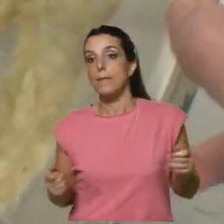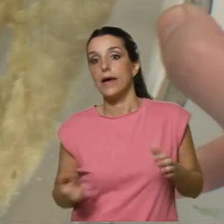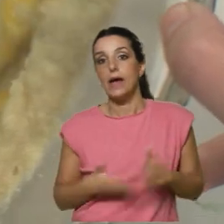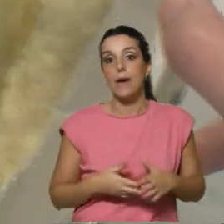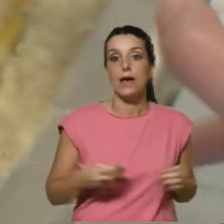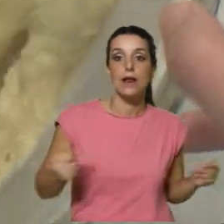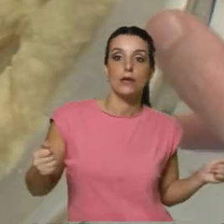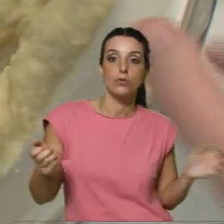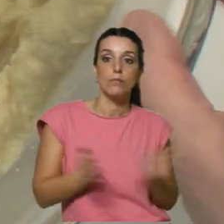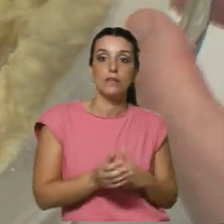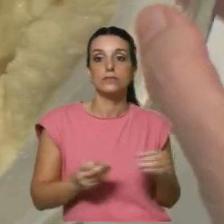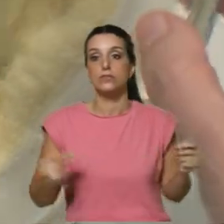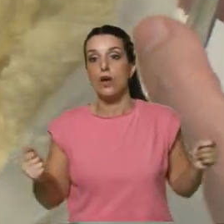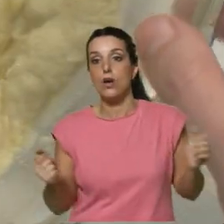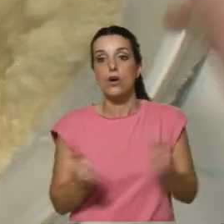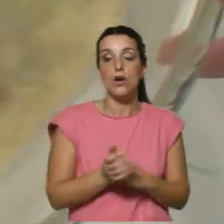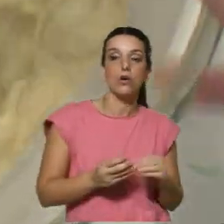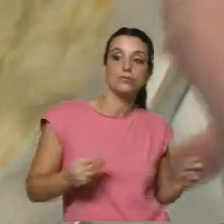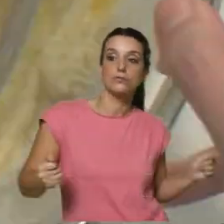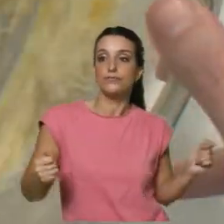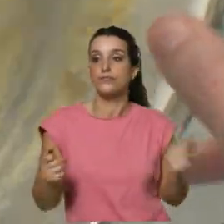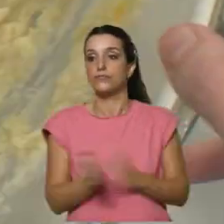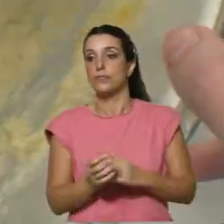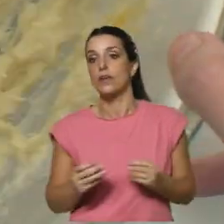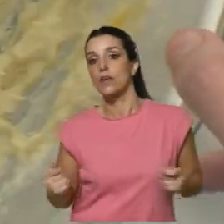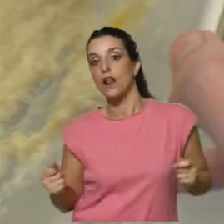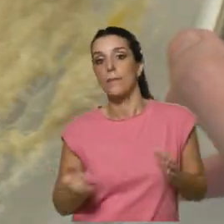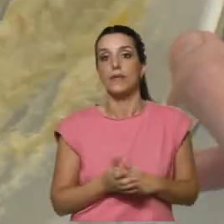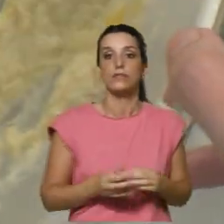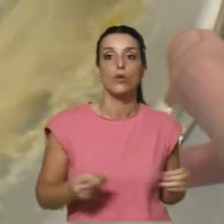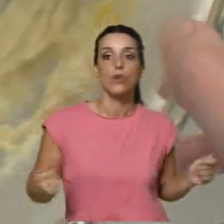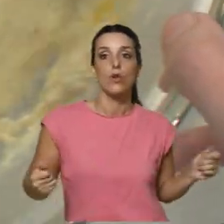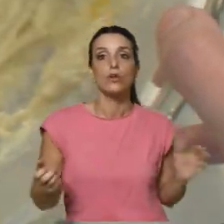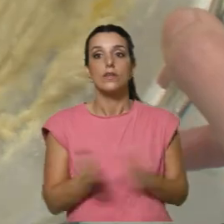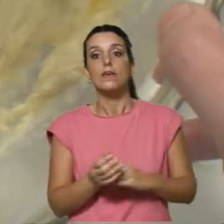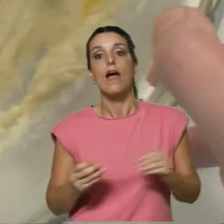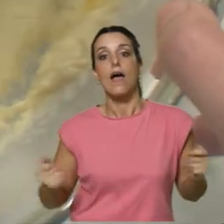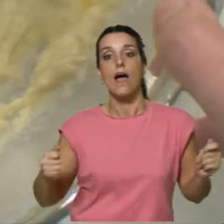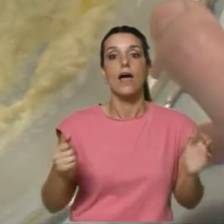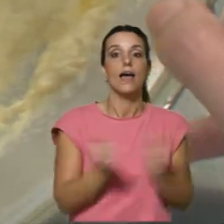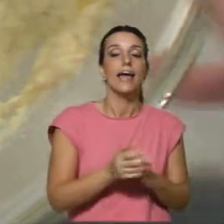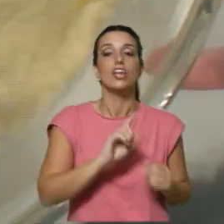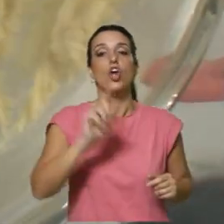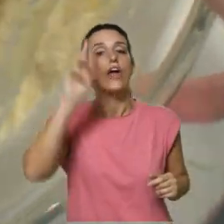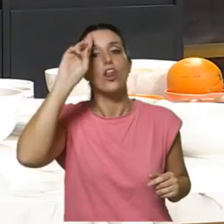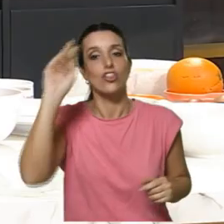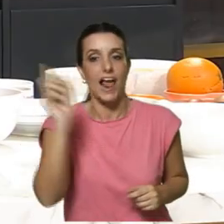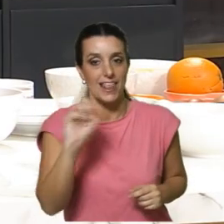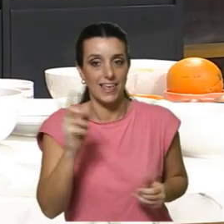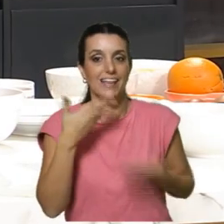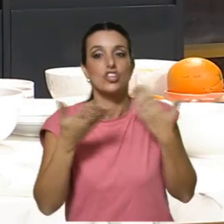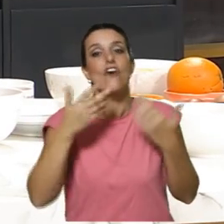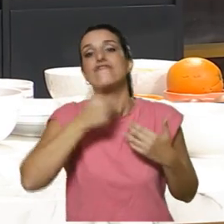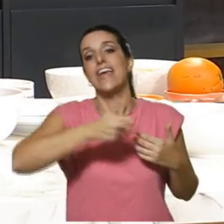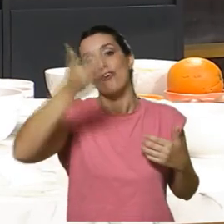Va. El argumento y la metodología. Esto no es nostalgia retro. Son cosas retro, ¿no?